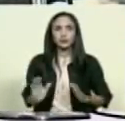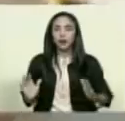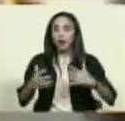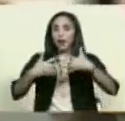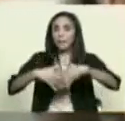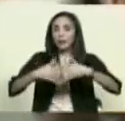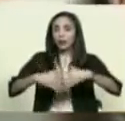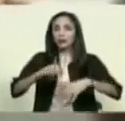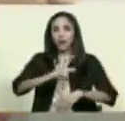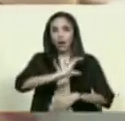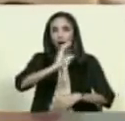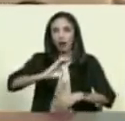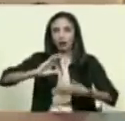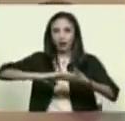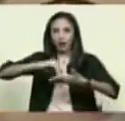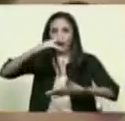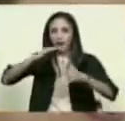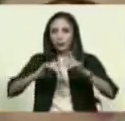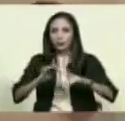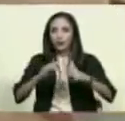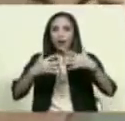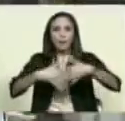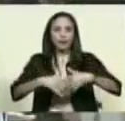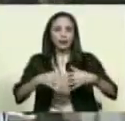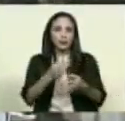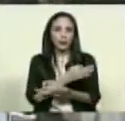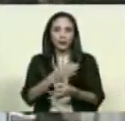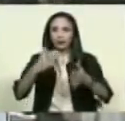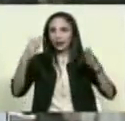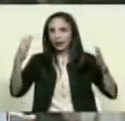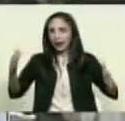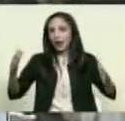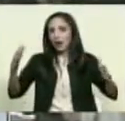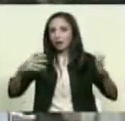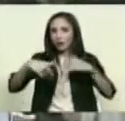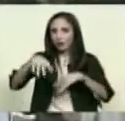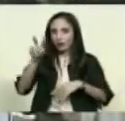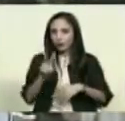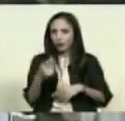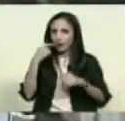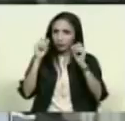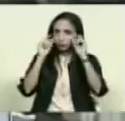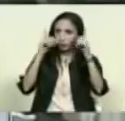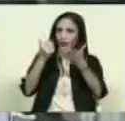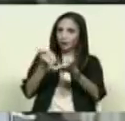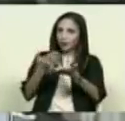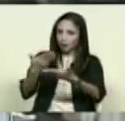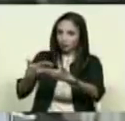canaima, la más grande de todo el país y del mundo. Nos den una sorpresa.